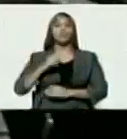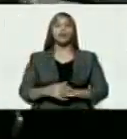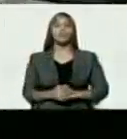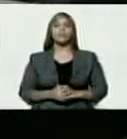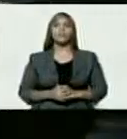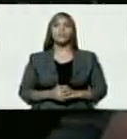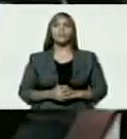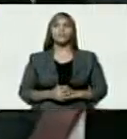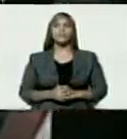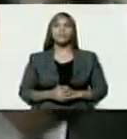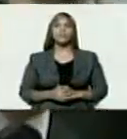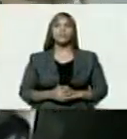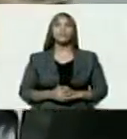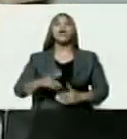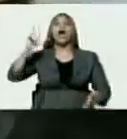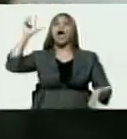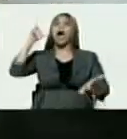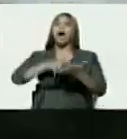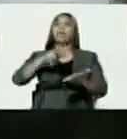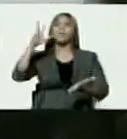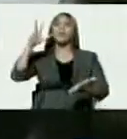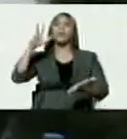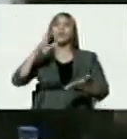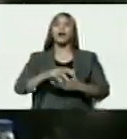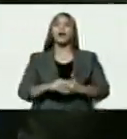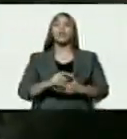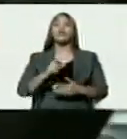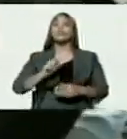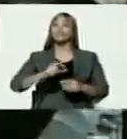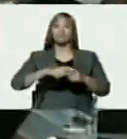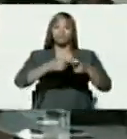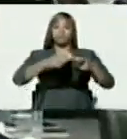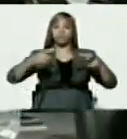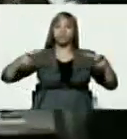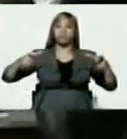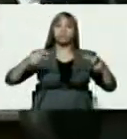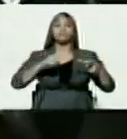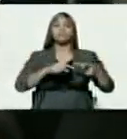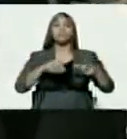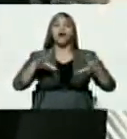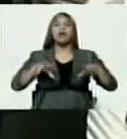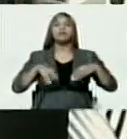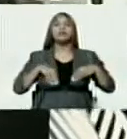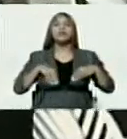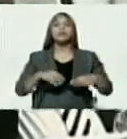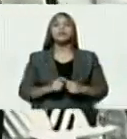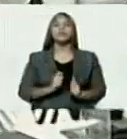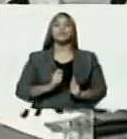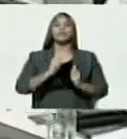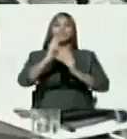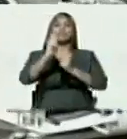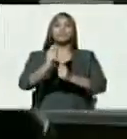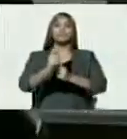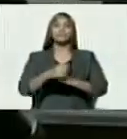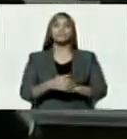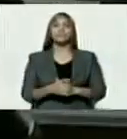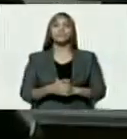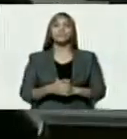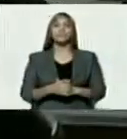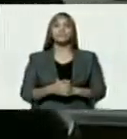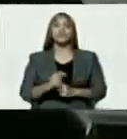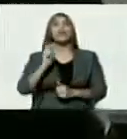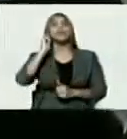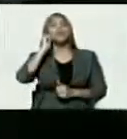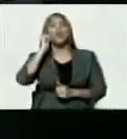Queda aprobado por mayoría calificada la designación de las rectoras